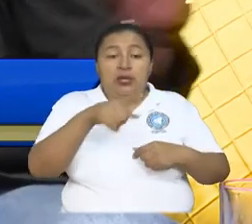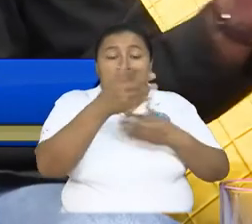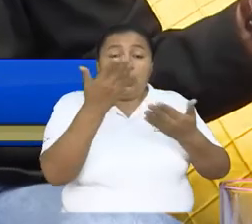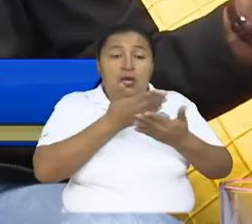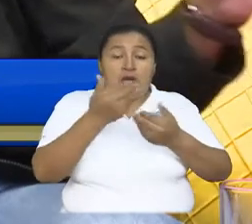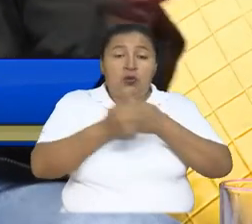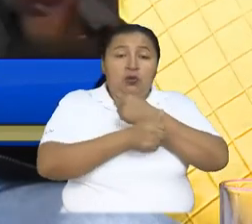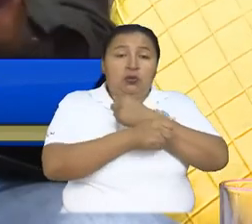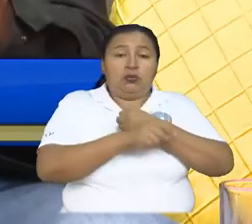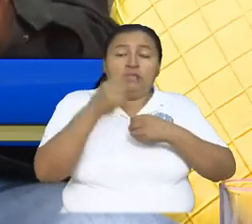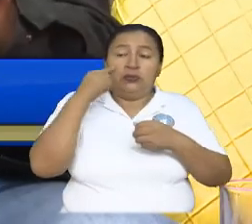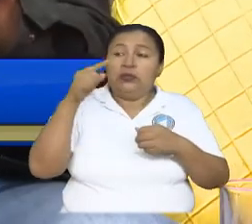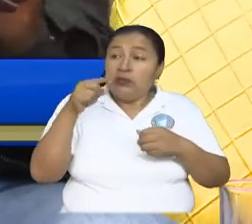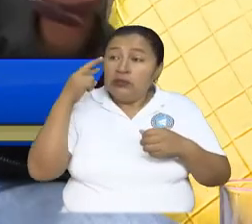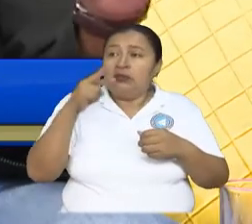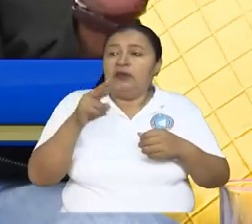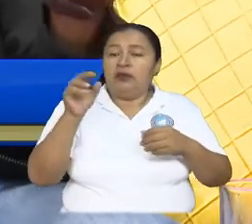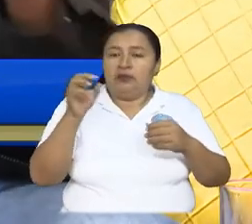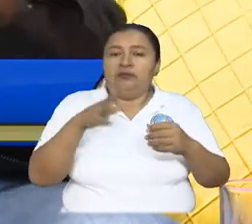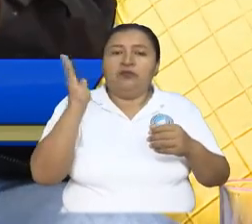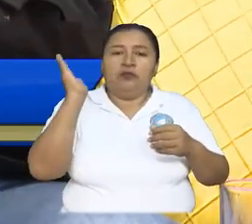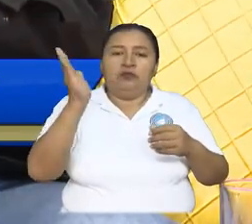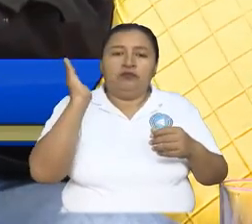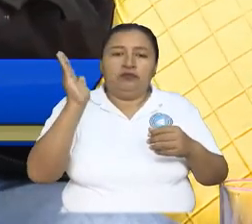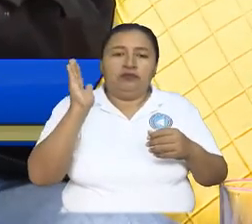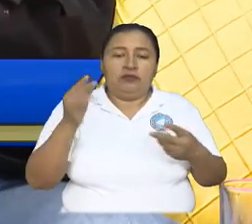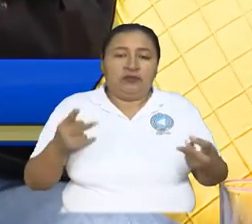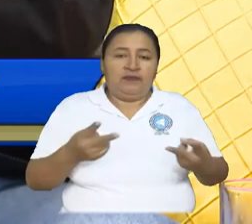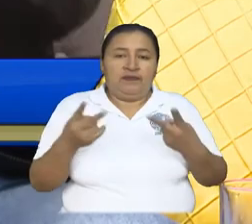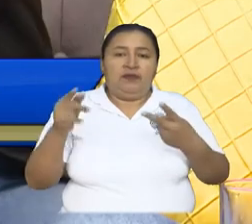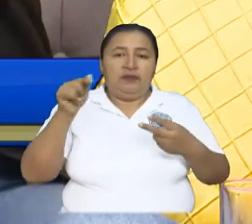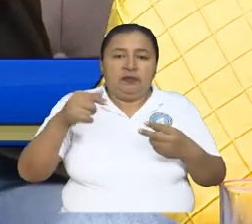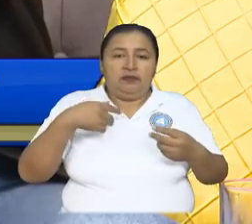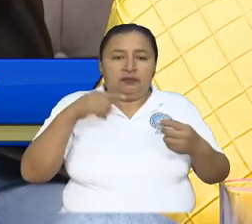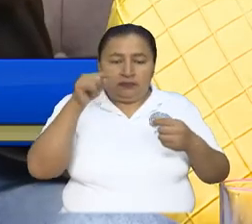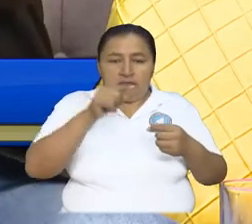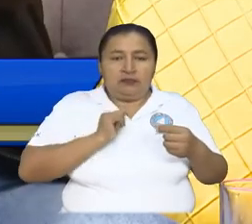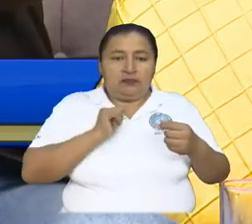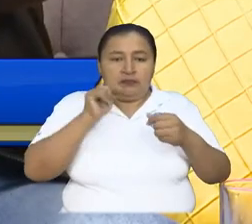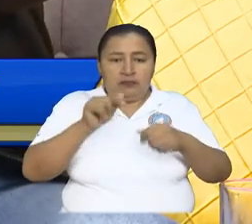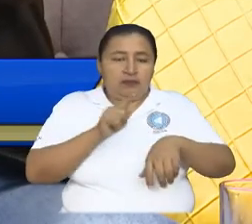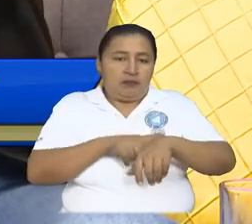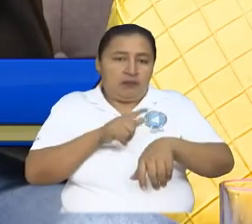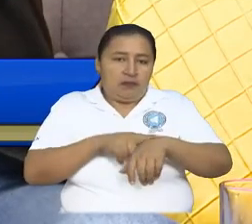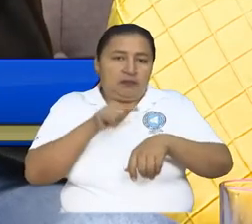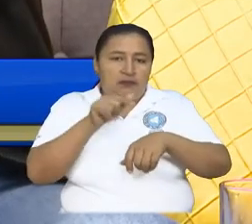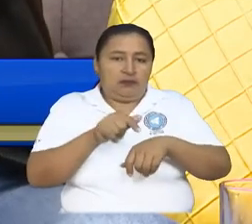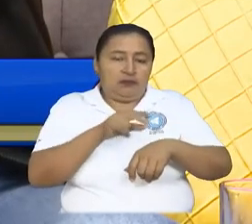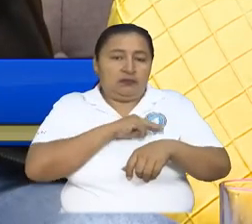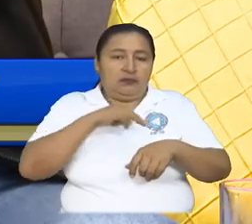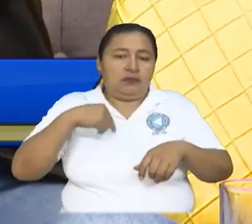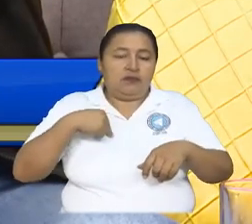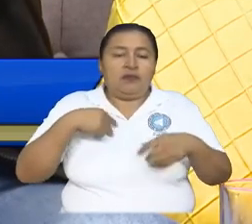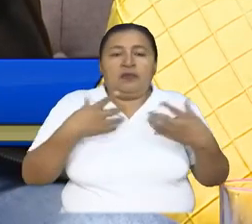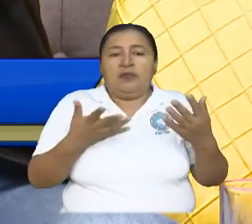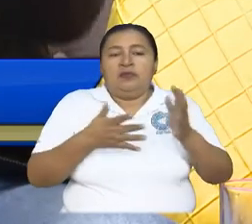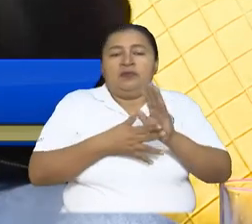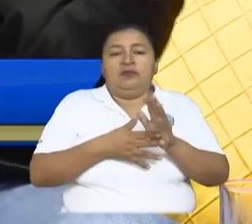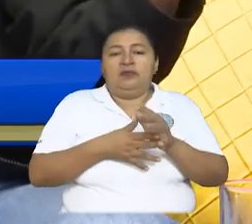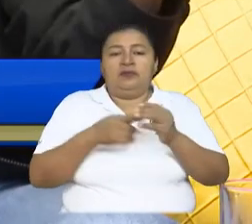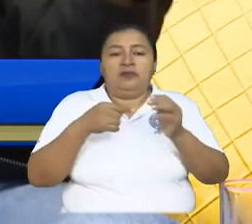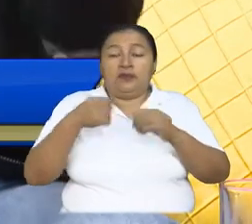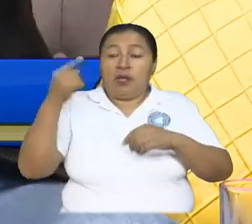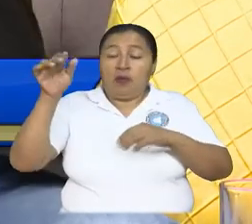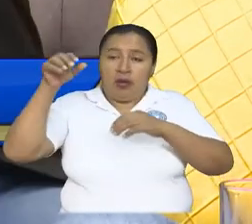tal manera que esas son conferencias en vivo pues ahí en el momento hacen digamos la